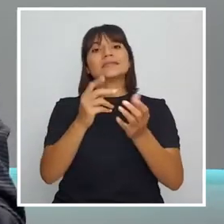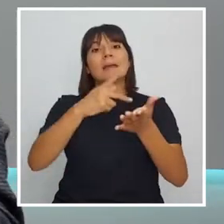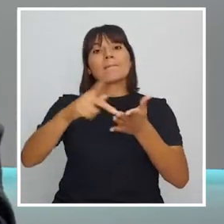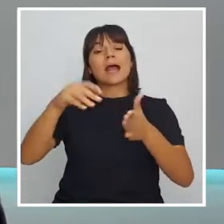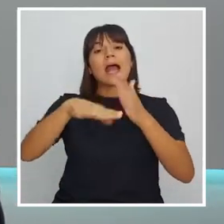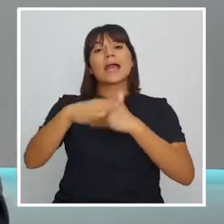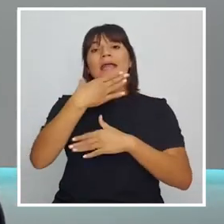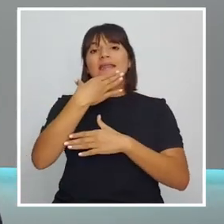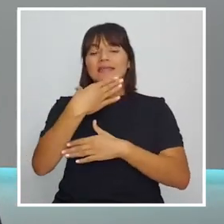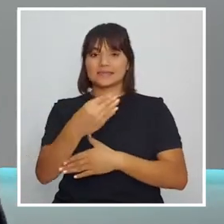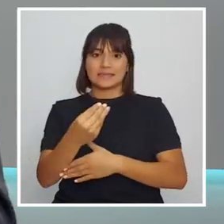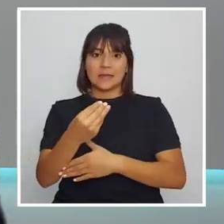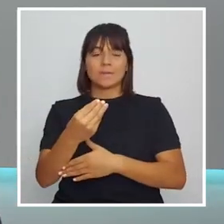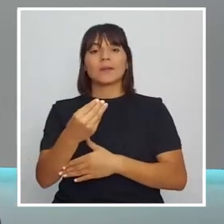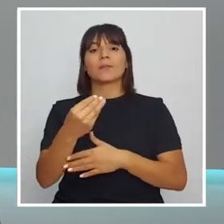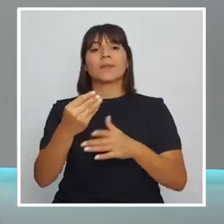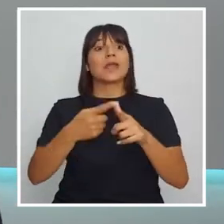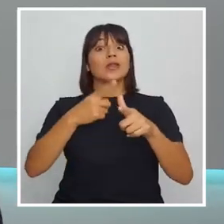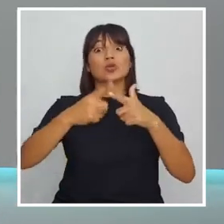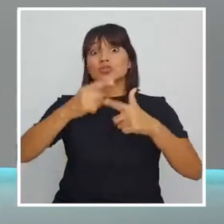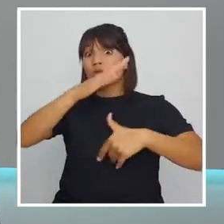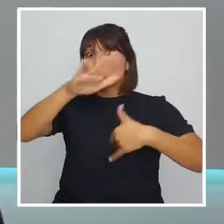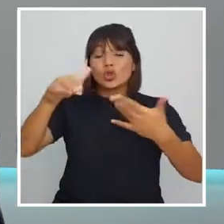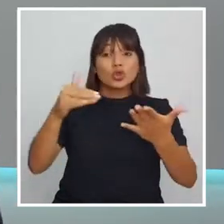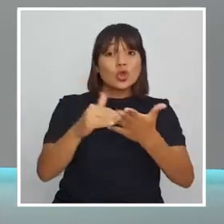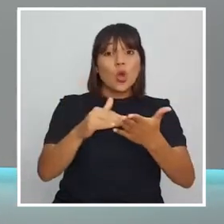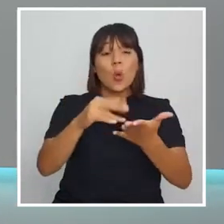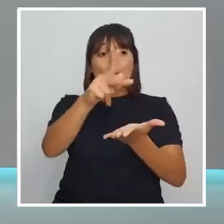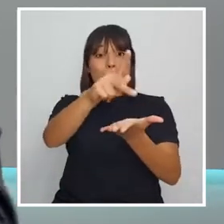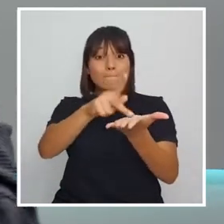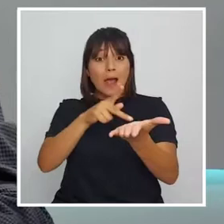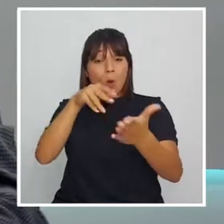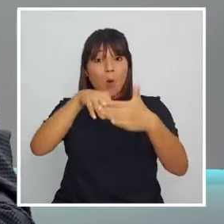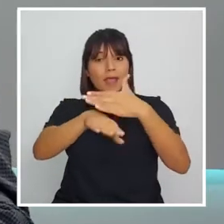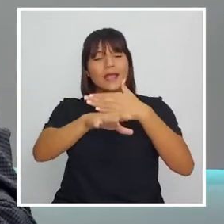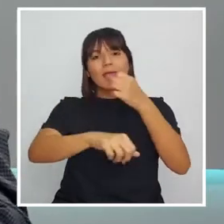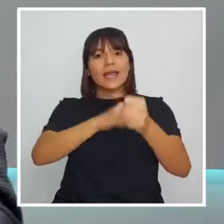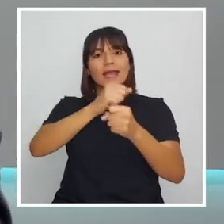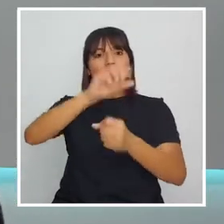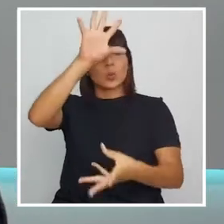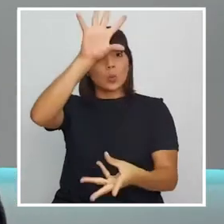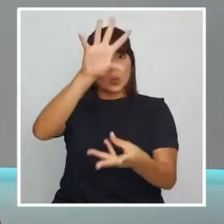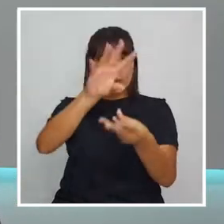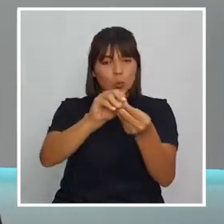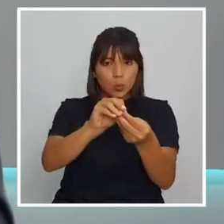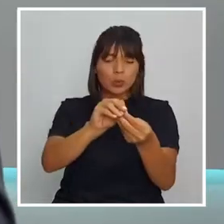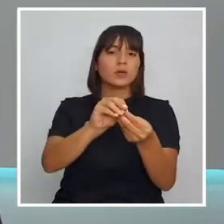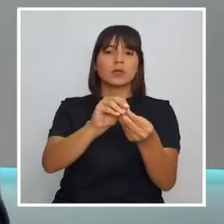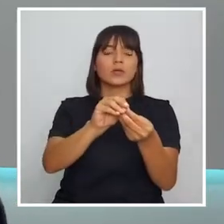los ingresos que hayamos tenido en el año. Y si entonces durante todo el año recibimos